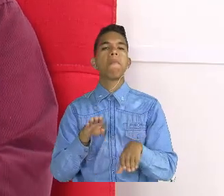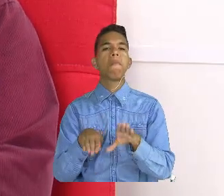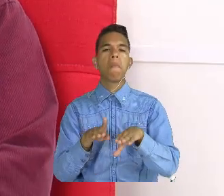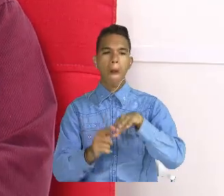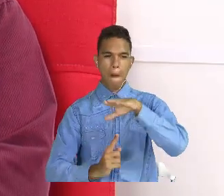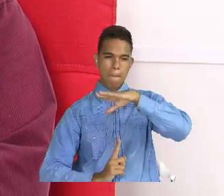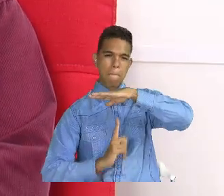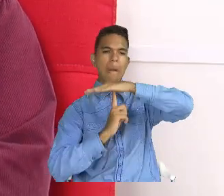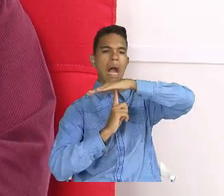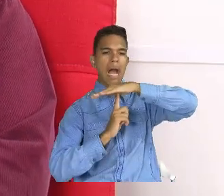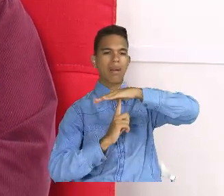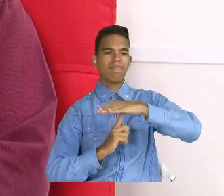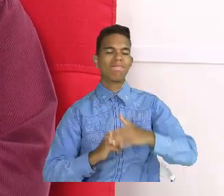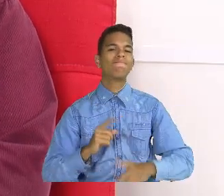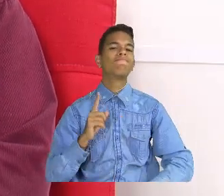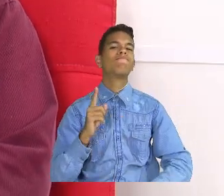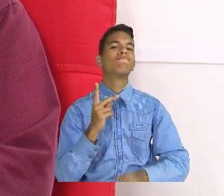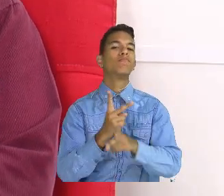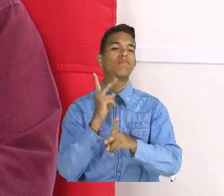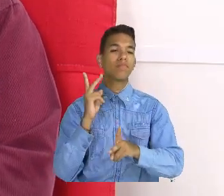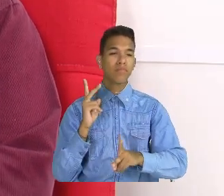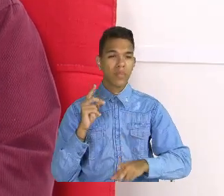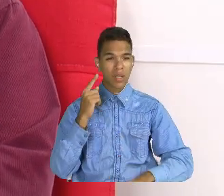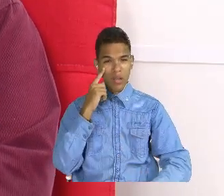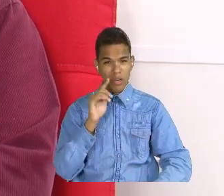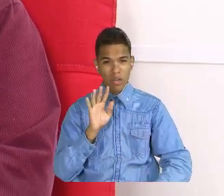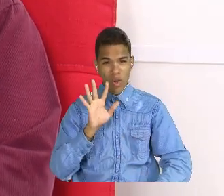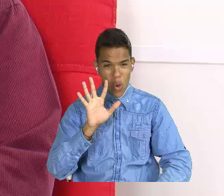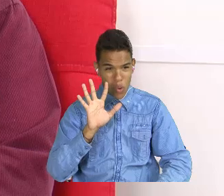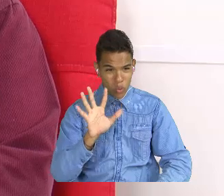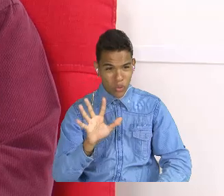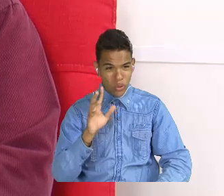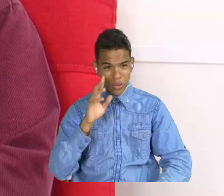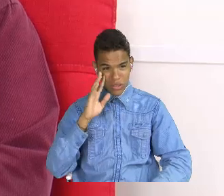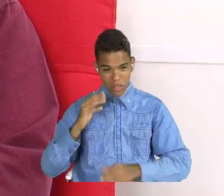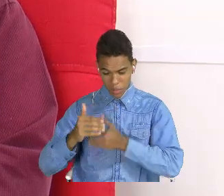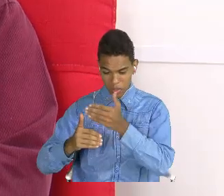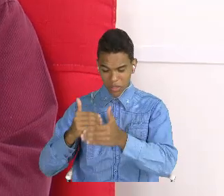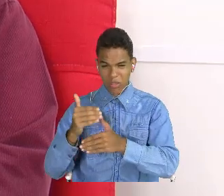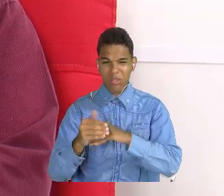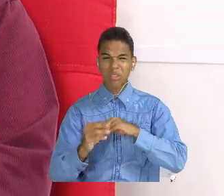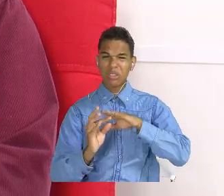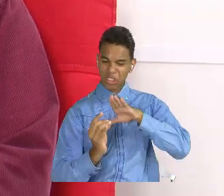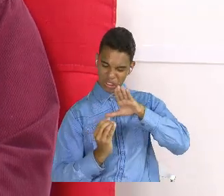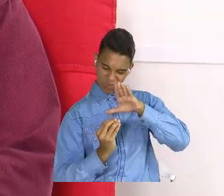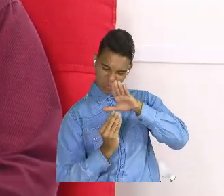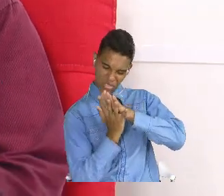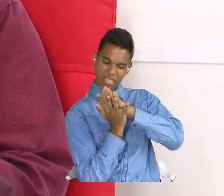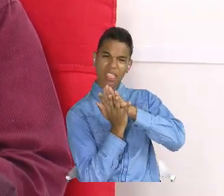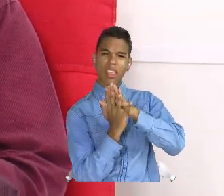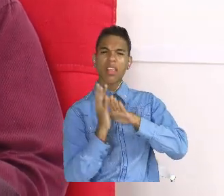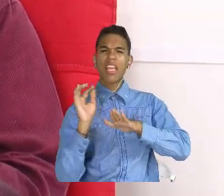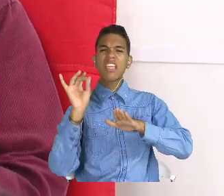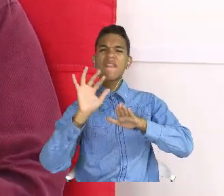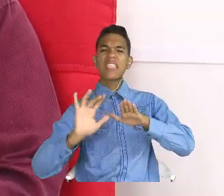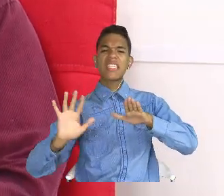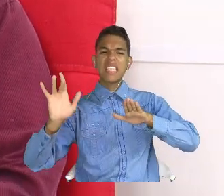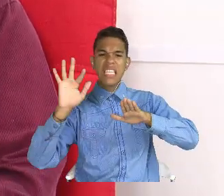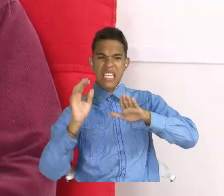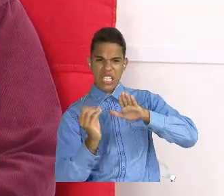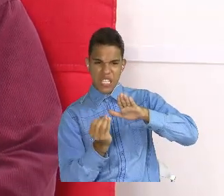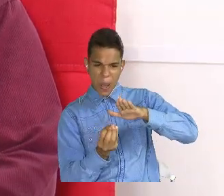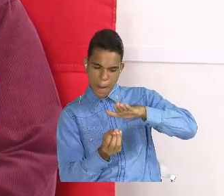trap, se pincharon y comienza ahí un proceso infeccioso. El paciente, como no está teniendo una